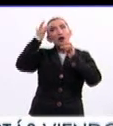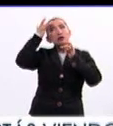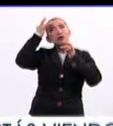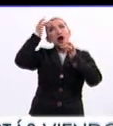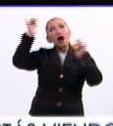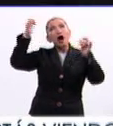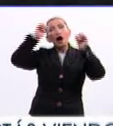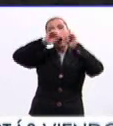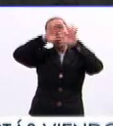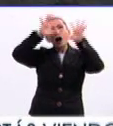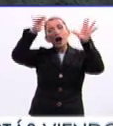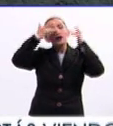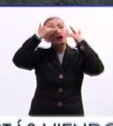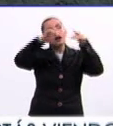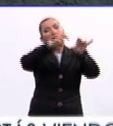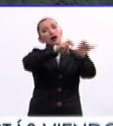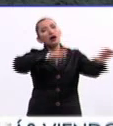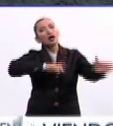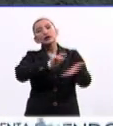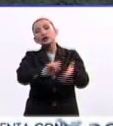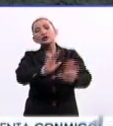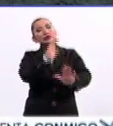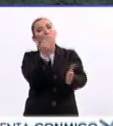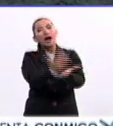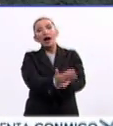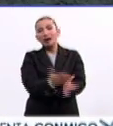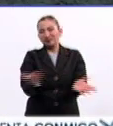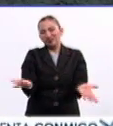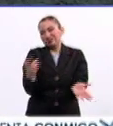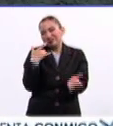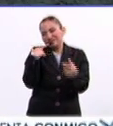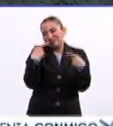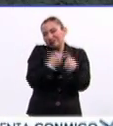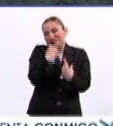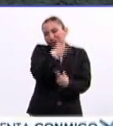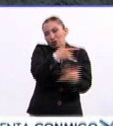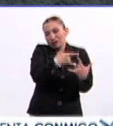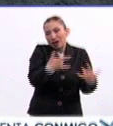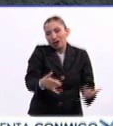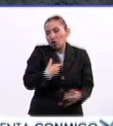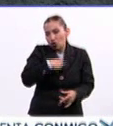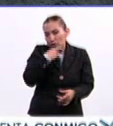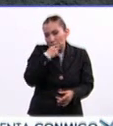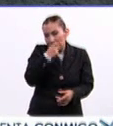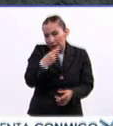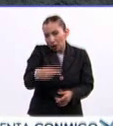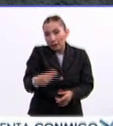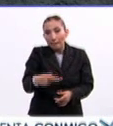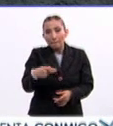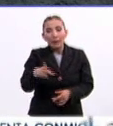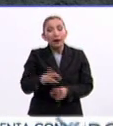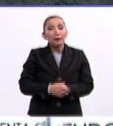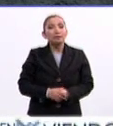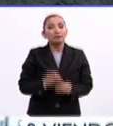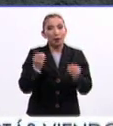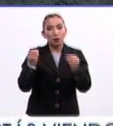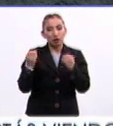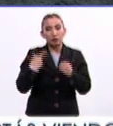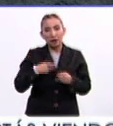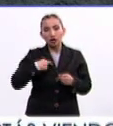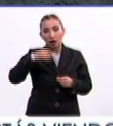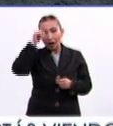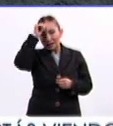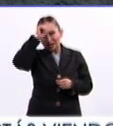renunciado a las letras, ¿no? Y todavía... no quisiera mencionar nombres, pero justamente muchos clérigos